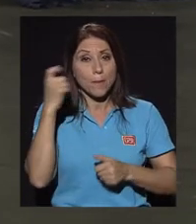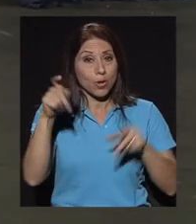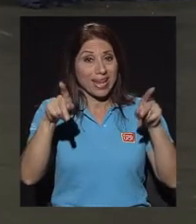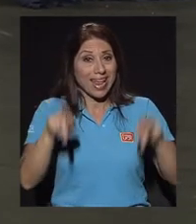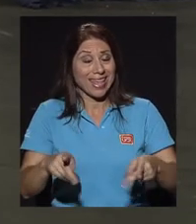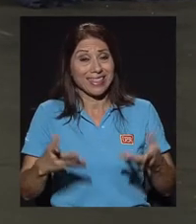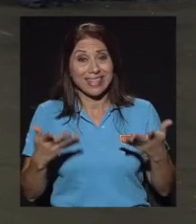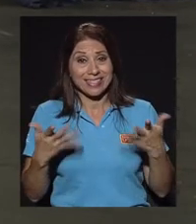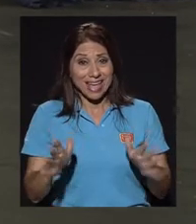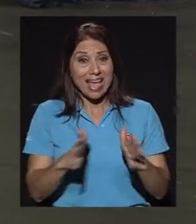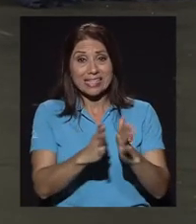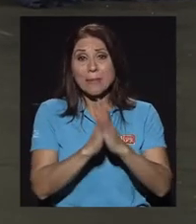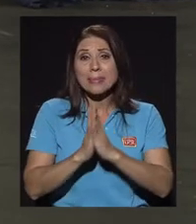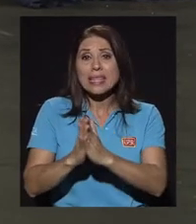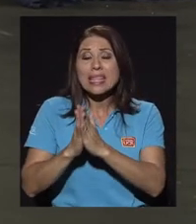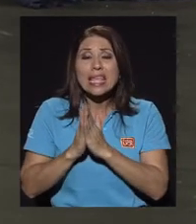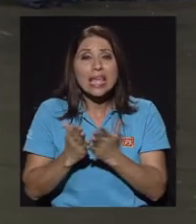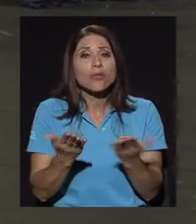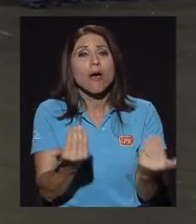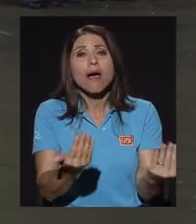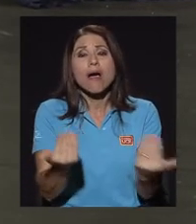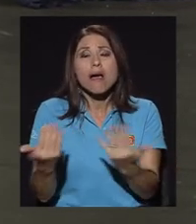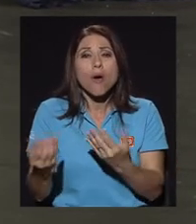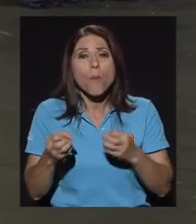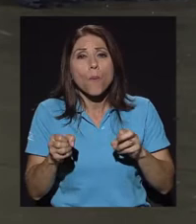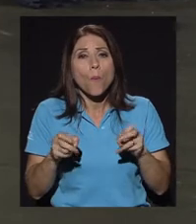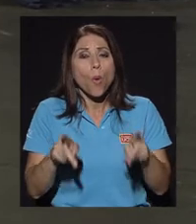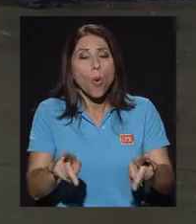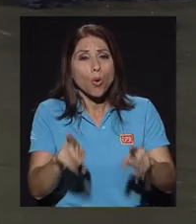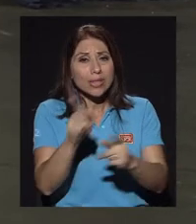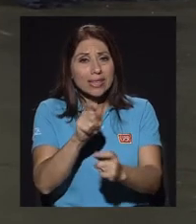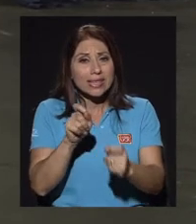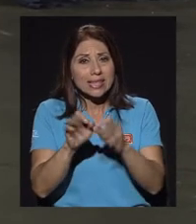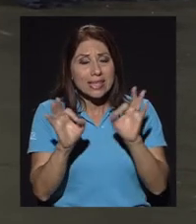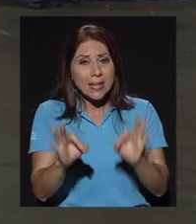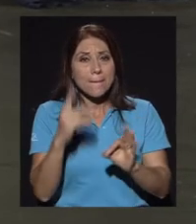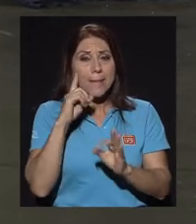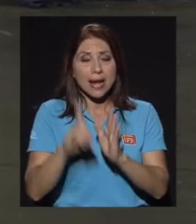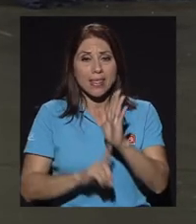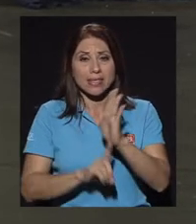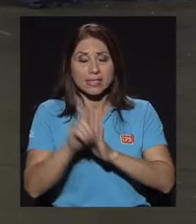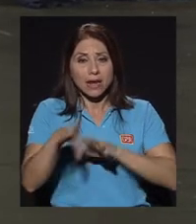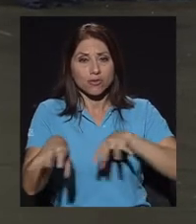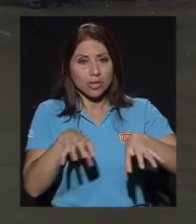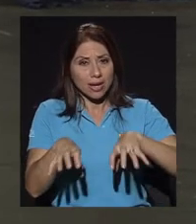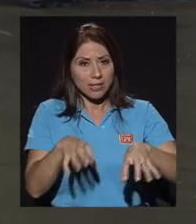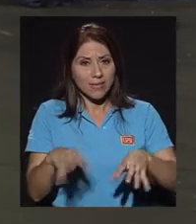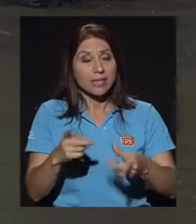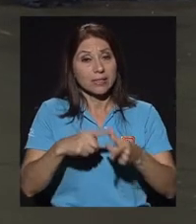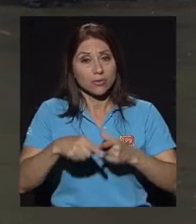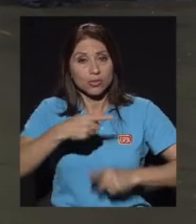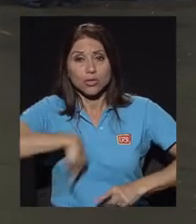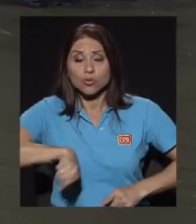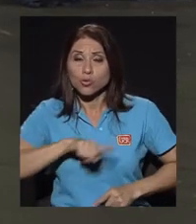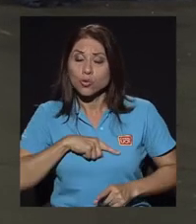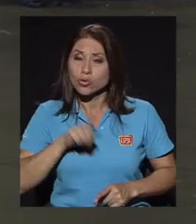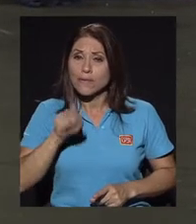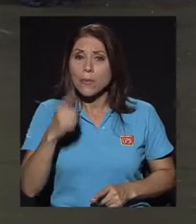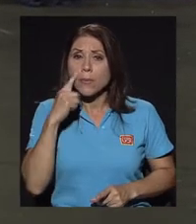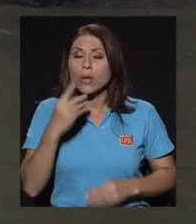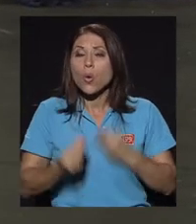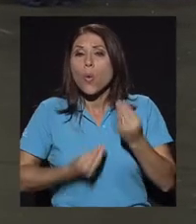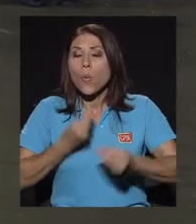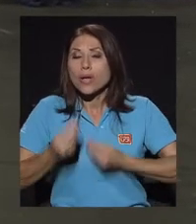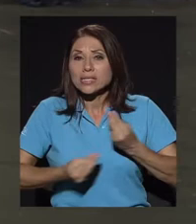porque la gente ya nos está pidiendo espacios concretos para desarrollar sus actividades. Entonces nosotros tenemos que